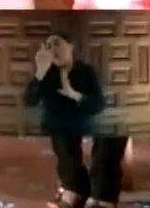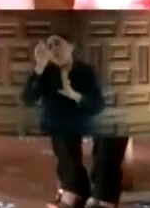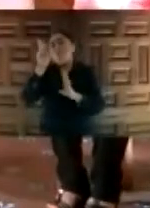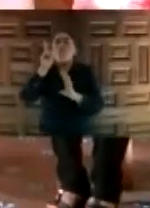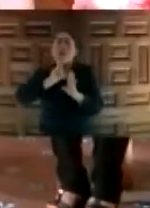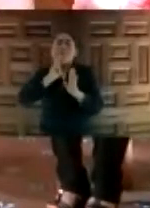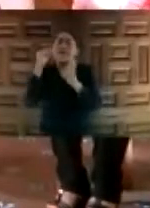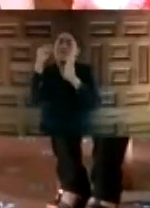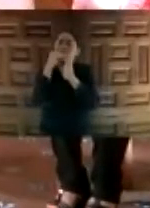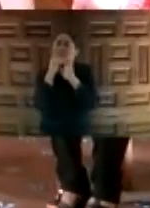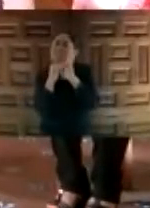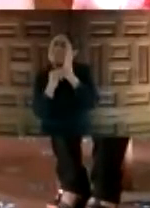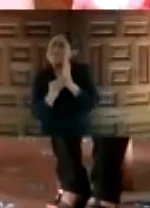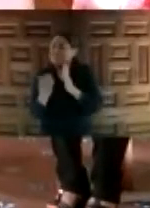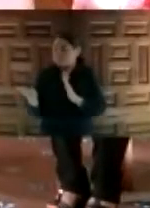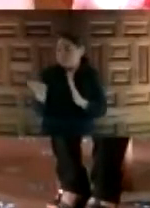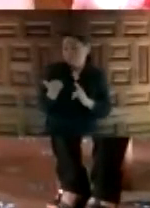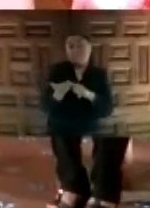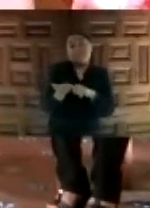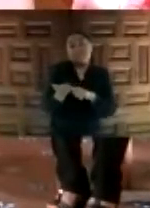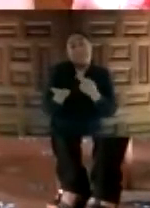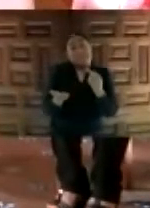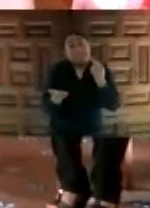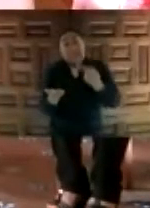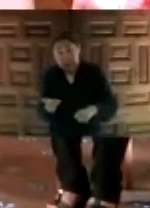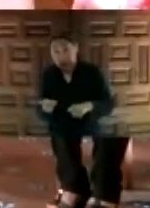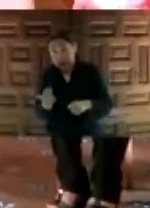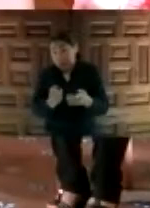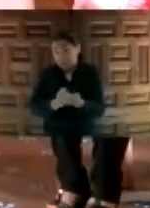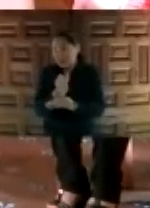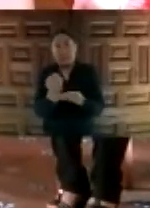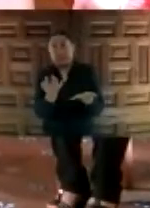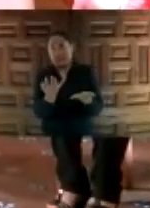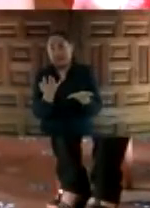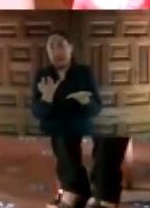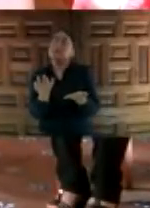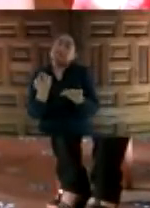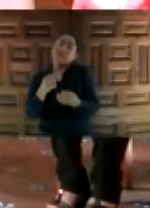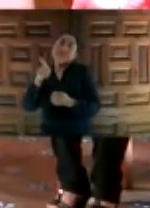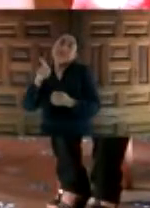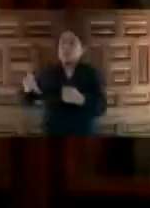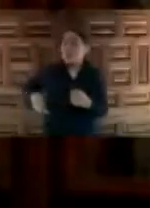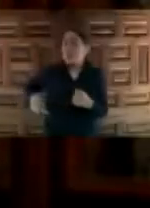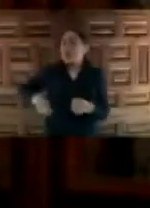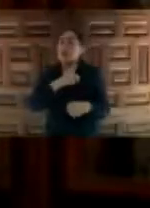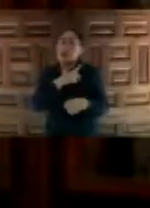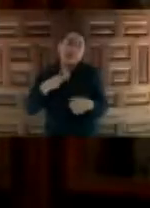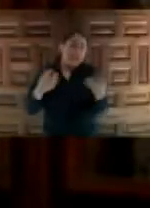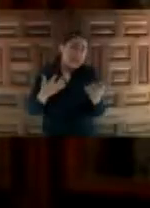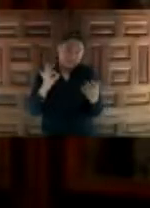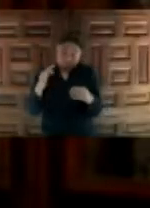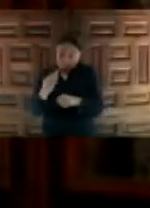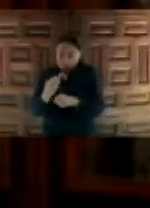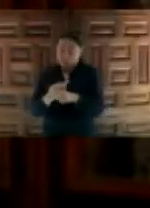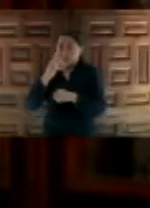tiene, no hay un mandato para instrumentos de política propiamente. Eso tiene que hacerlo el gobierno. Tenemos ya 3 años de